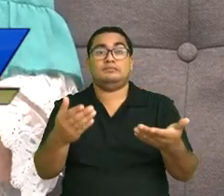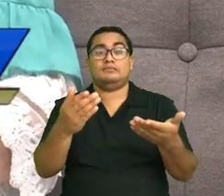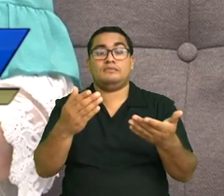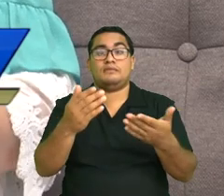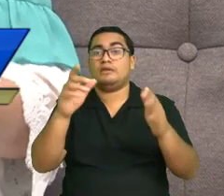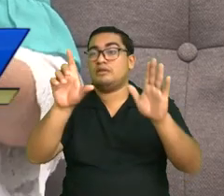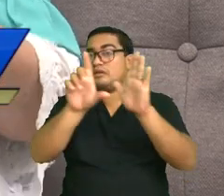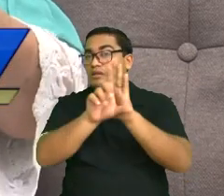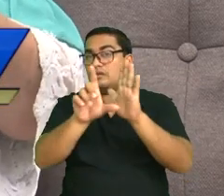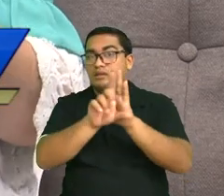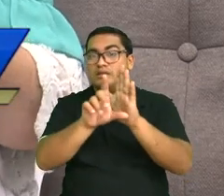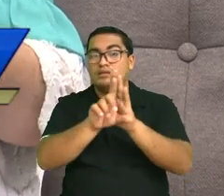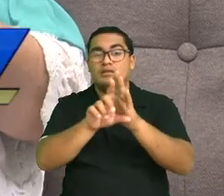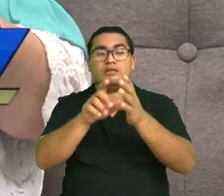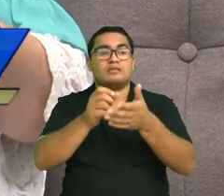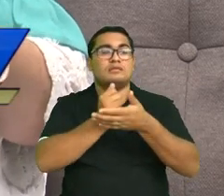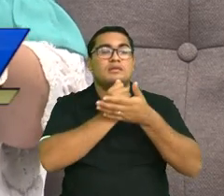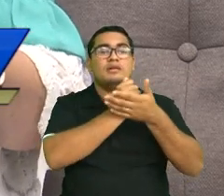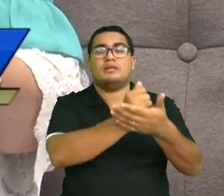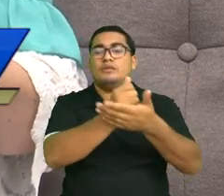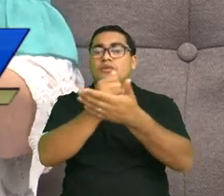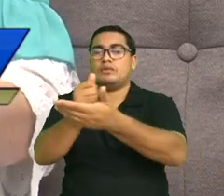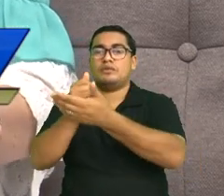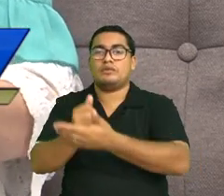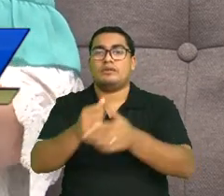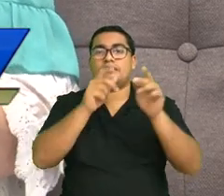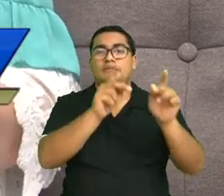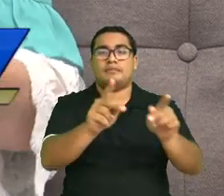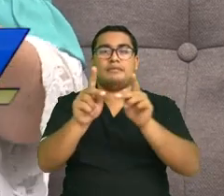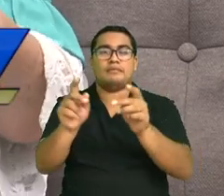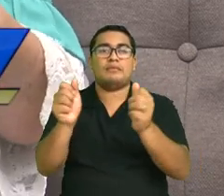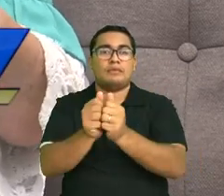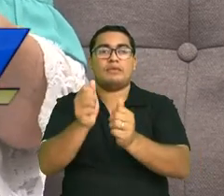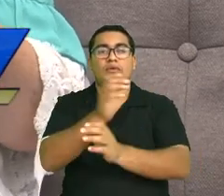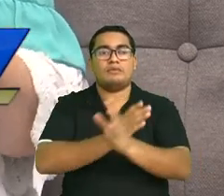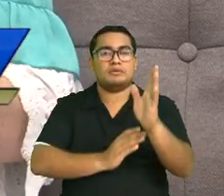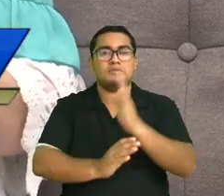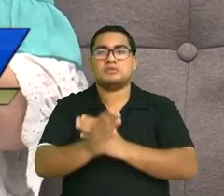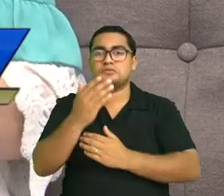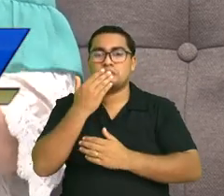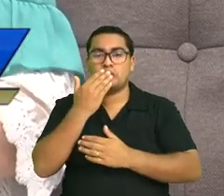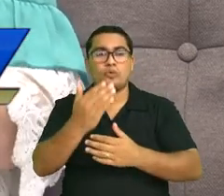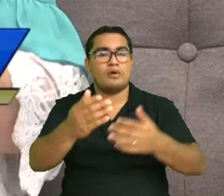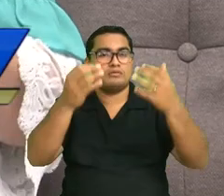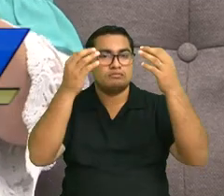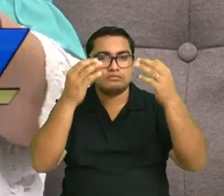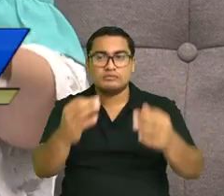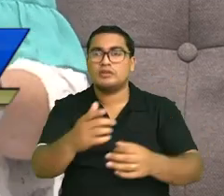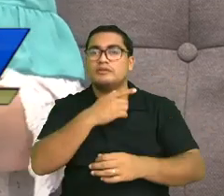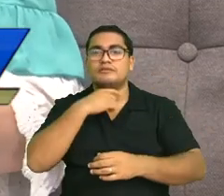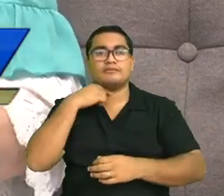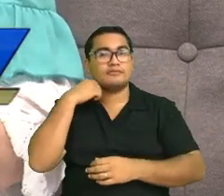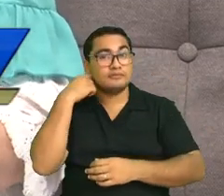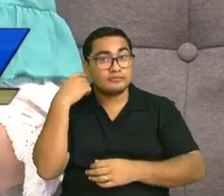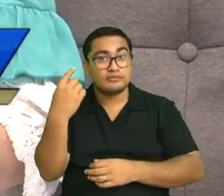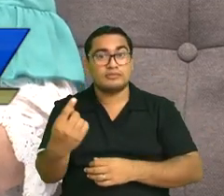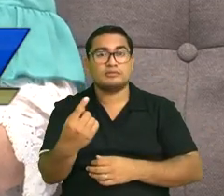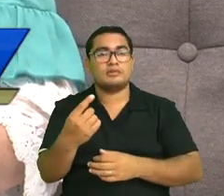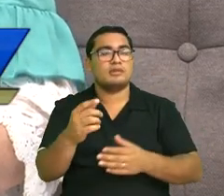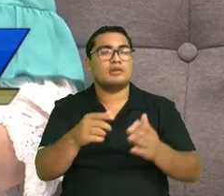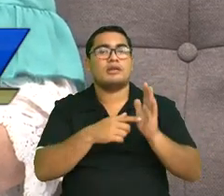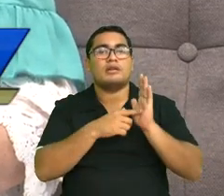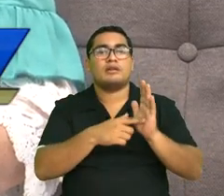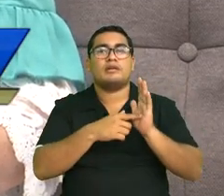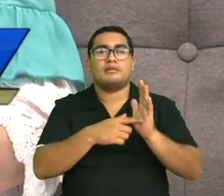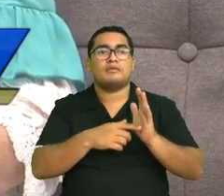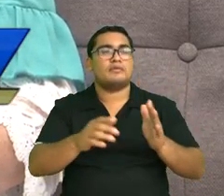jurídico sea una práctica, sea una realidad, y que cada uno de los ministerios,